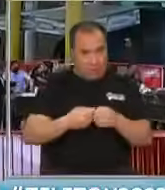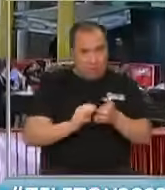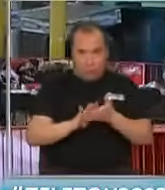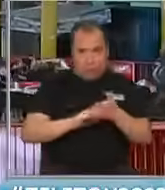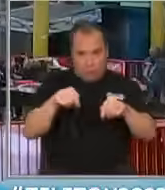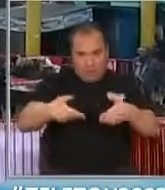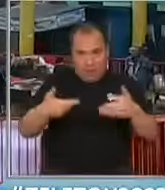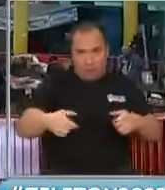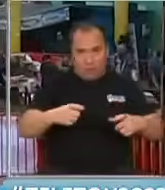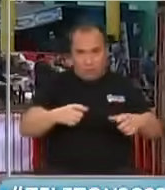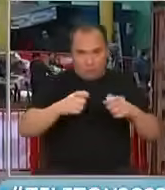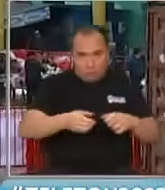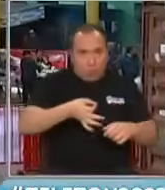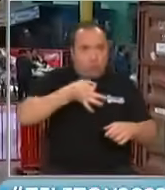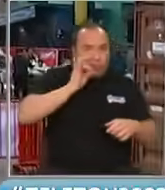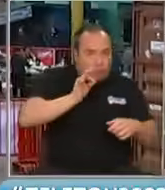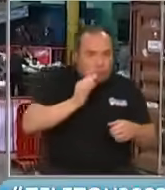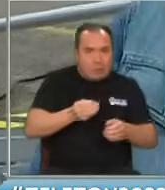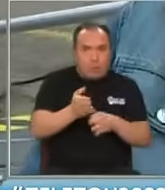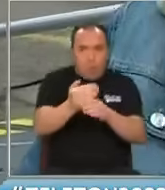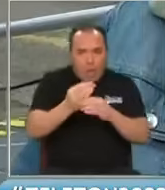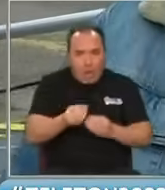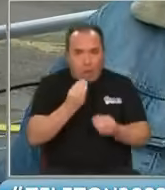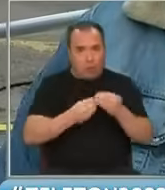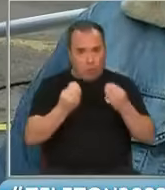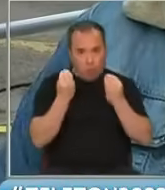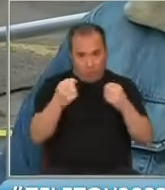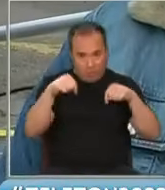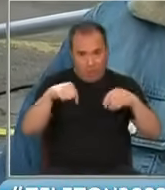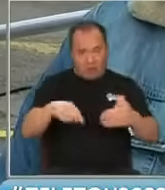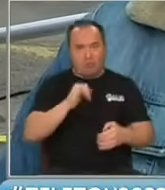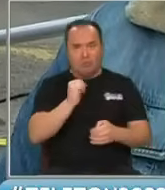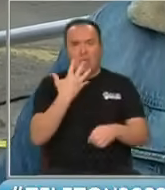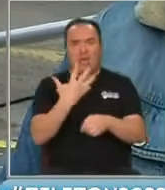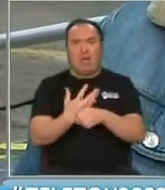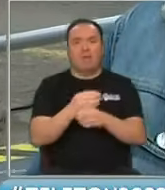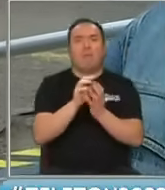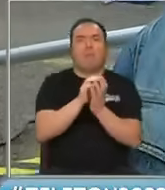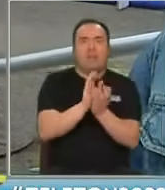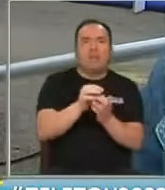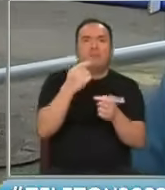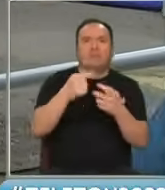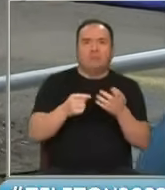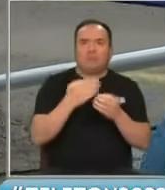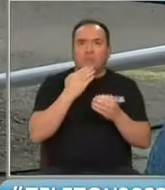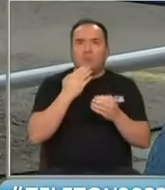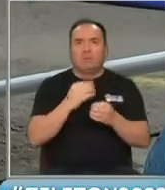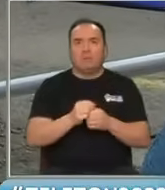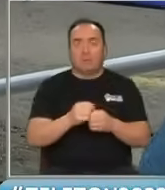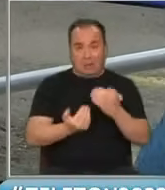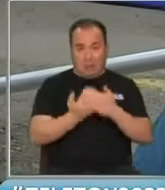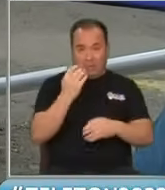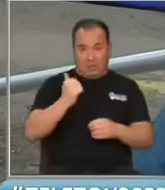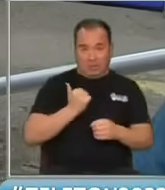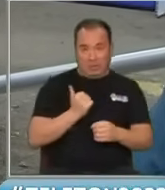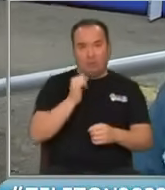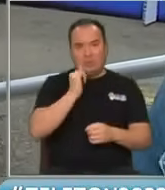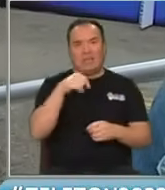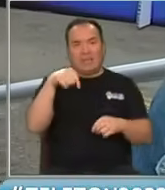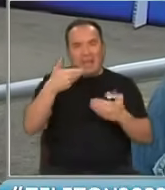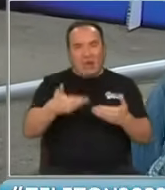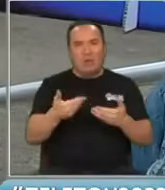desayuno en la Caleta Portales? Exactamente. A ver, ¿qué cosa? Aquí hay de todo, mariscales, todo. Lo que pasa es que ahora... ¿Un mariscal de desayuno? Mire, lo que pasa es que ahora tenemos todos